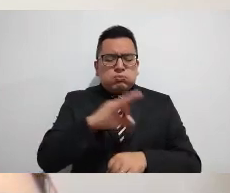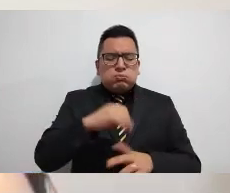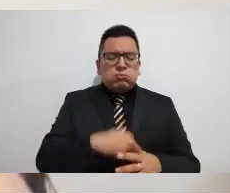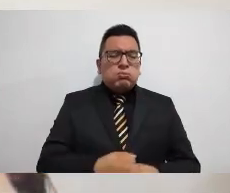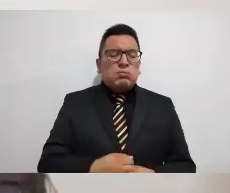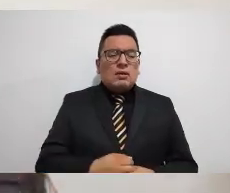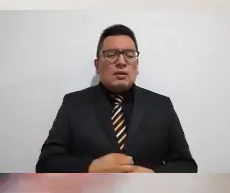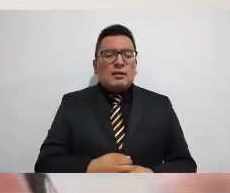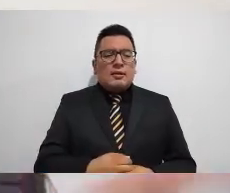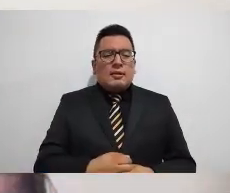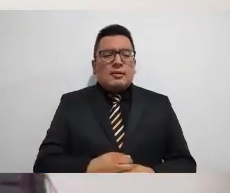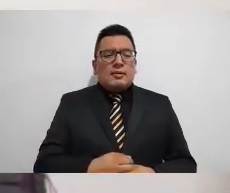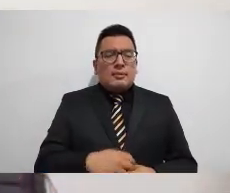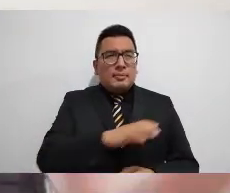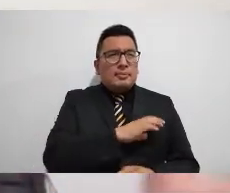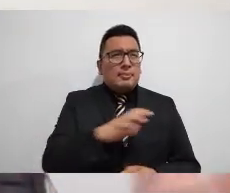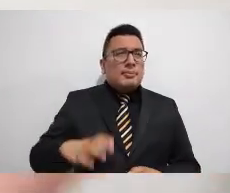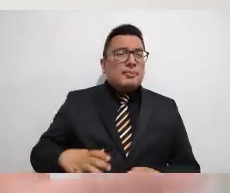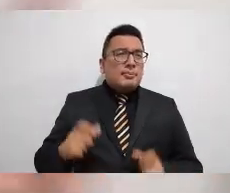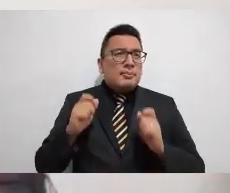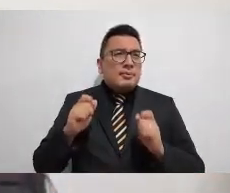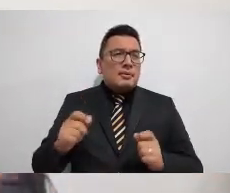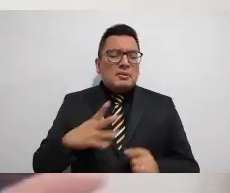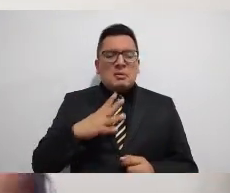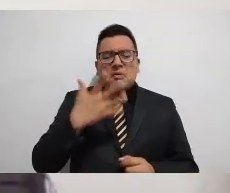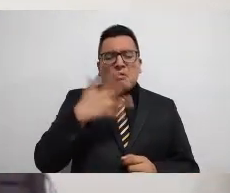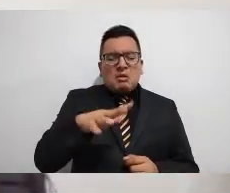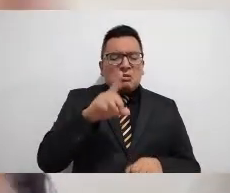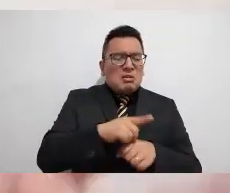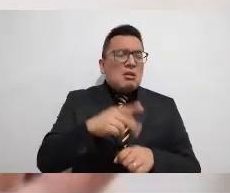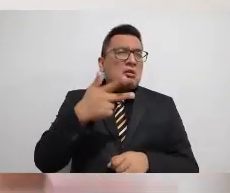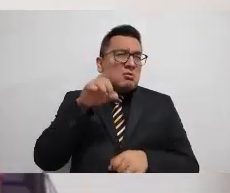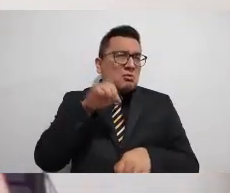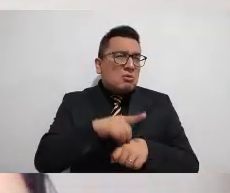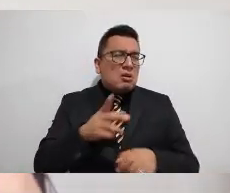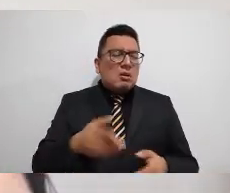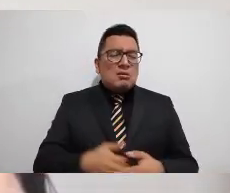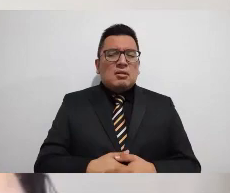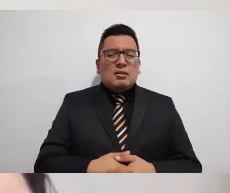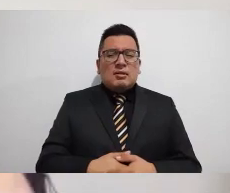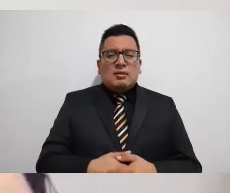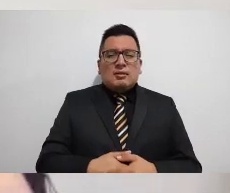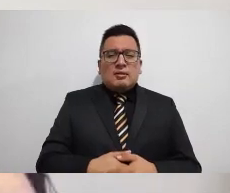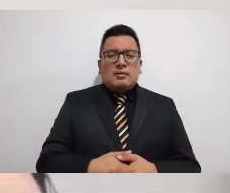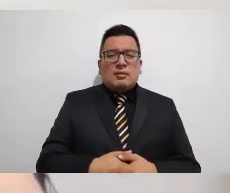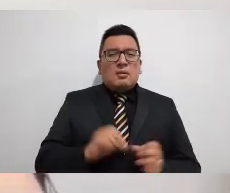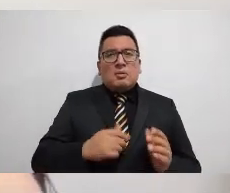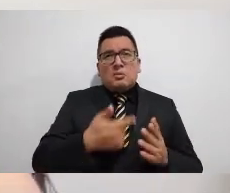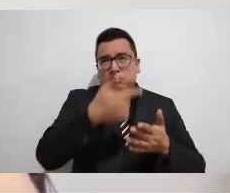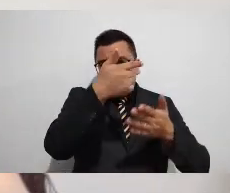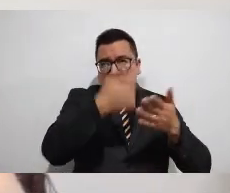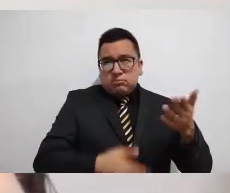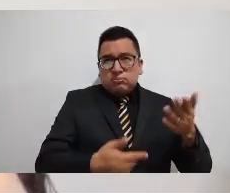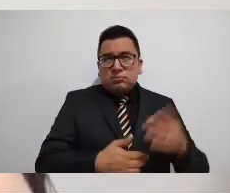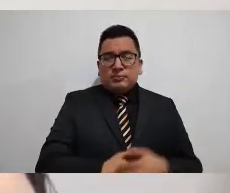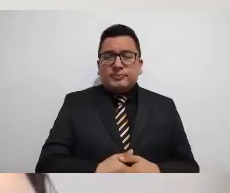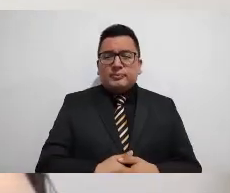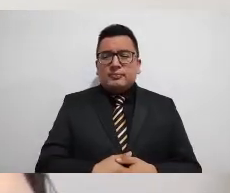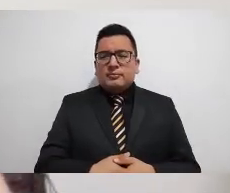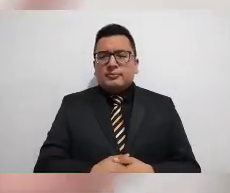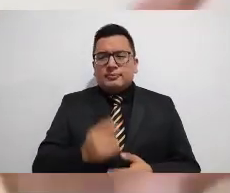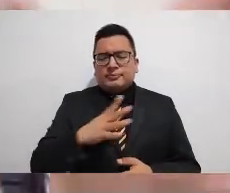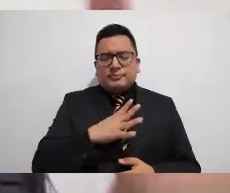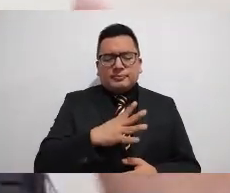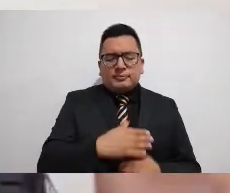postulación previa, ¿no? Como de 10 días, 8 días, ¿no? De planillas, por ejemplo,